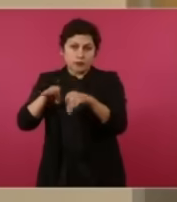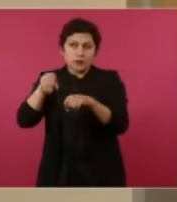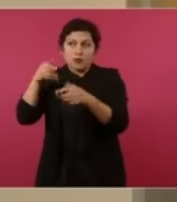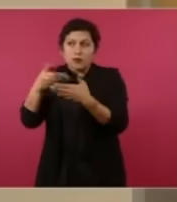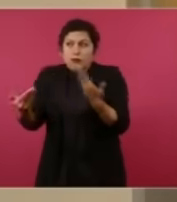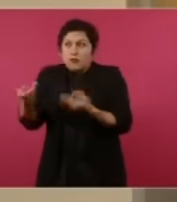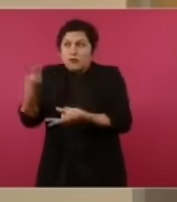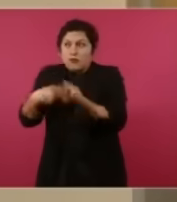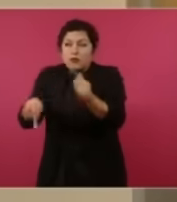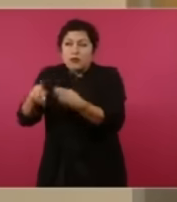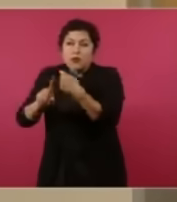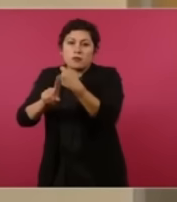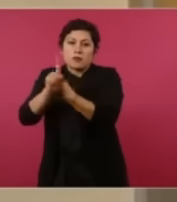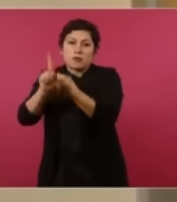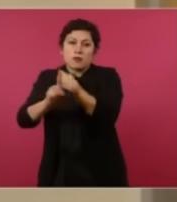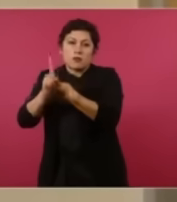problema.